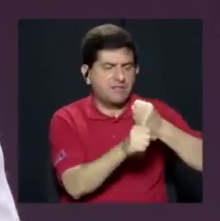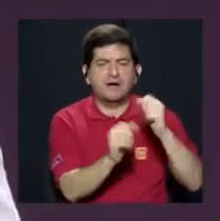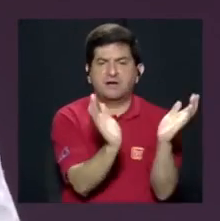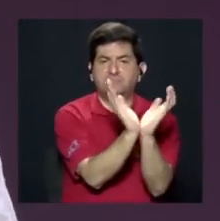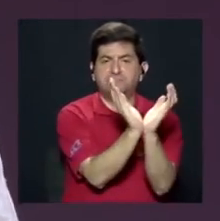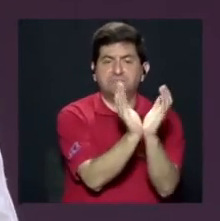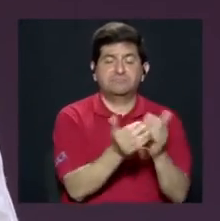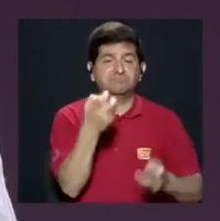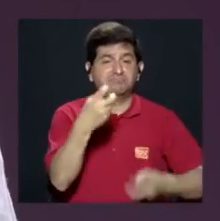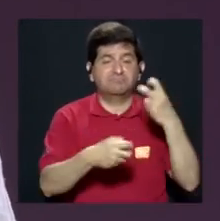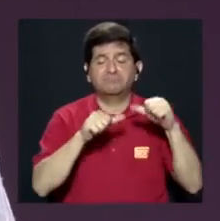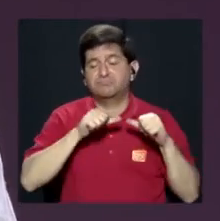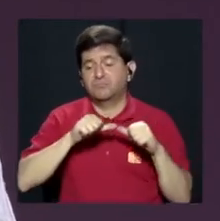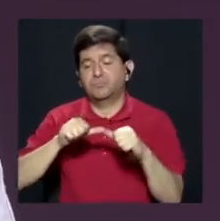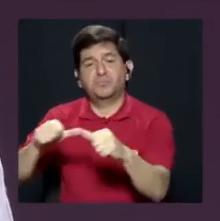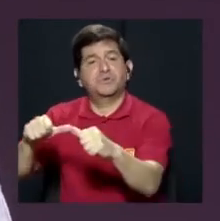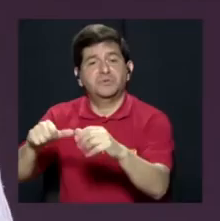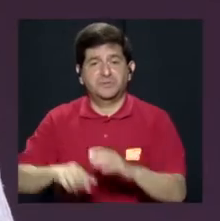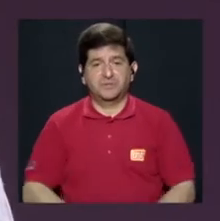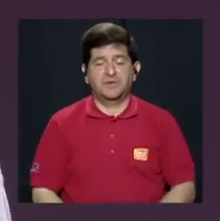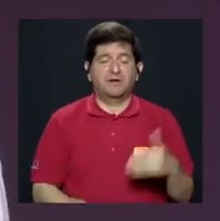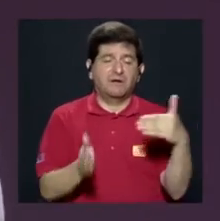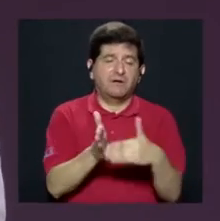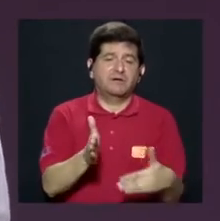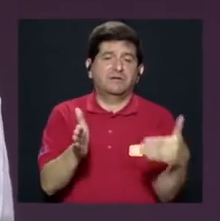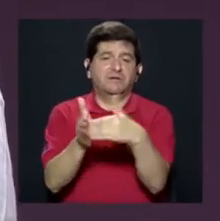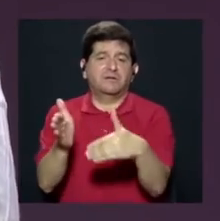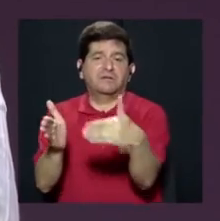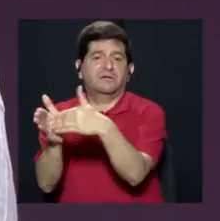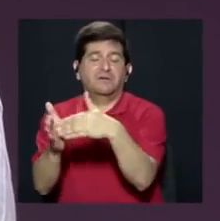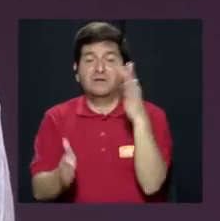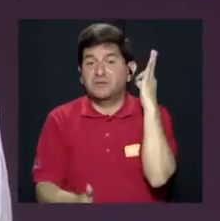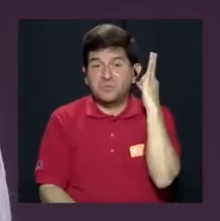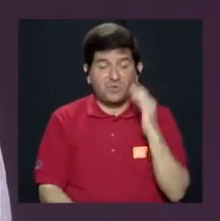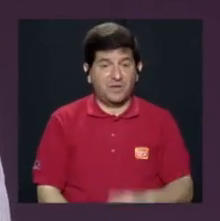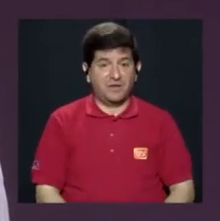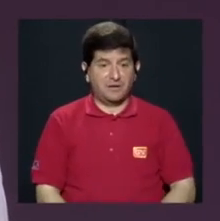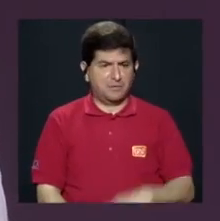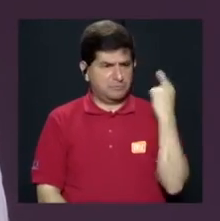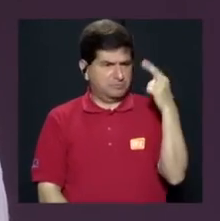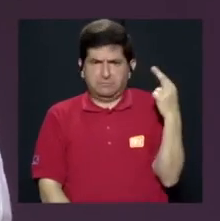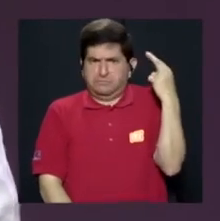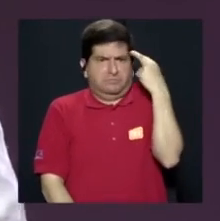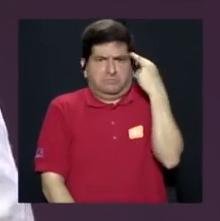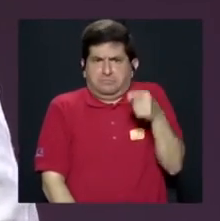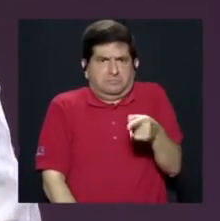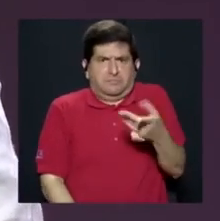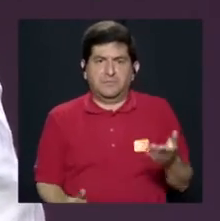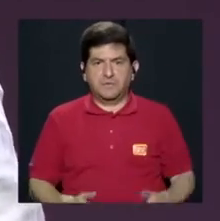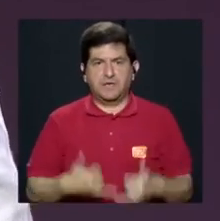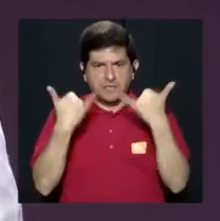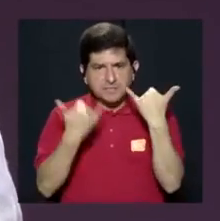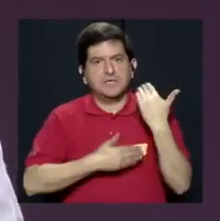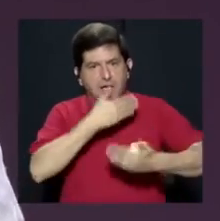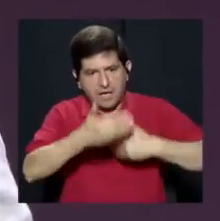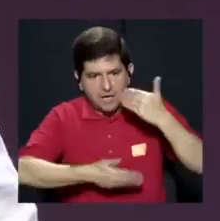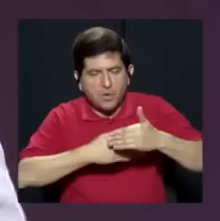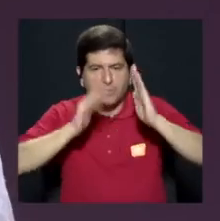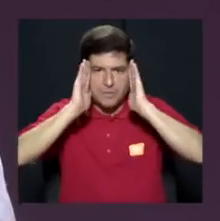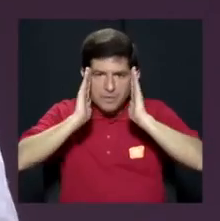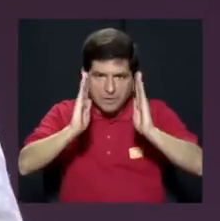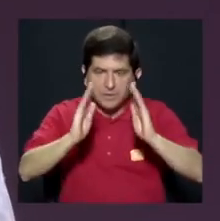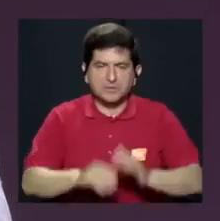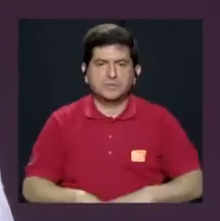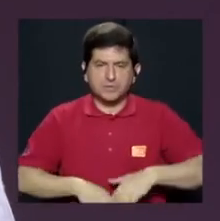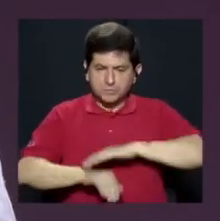Caja, este problema se va a seguir generando una y otra vez. Y las mujeres no tienen por qué estar, aparte que están en el proceso de ser atendidas